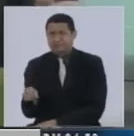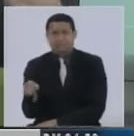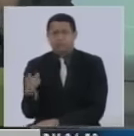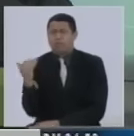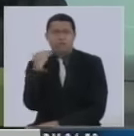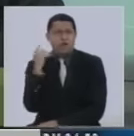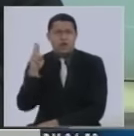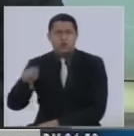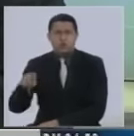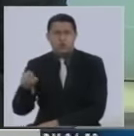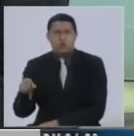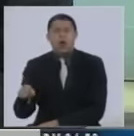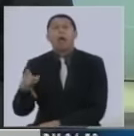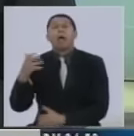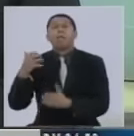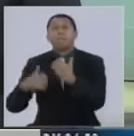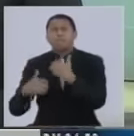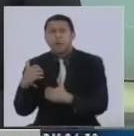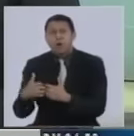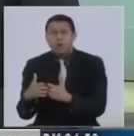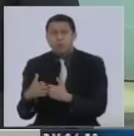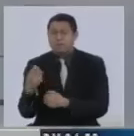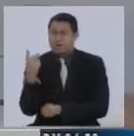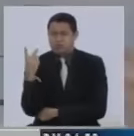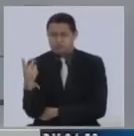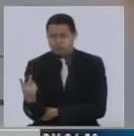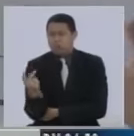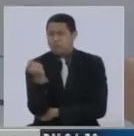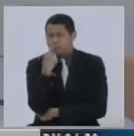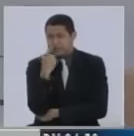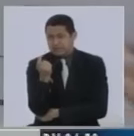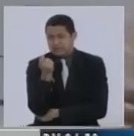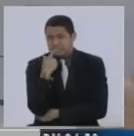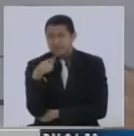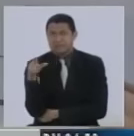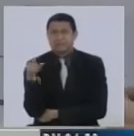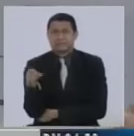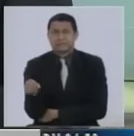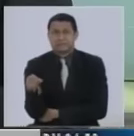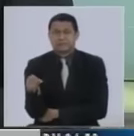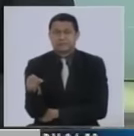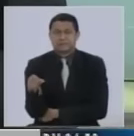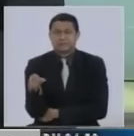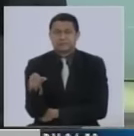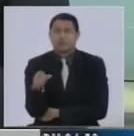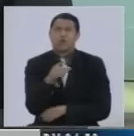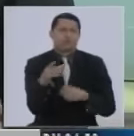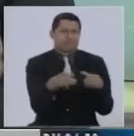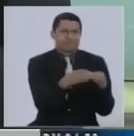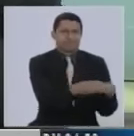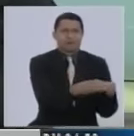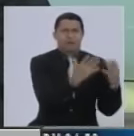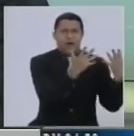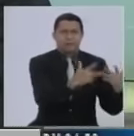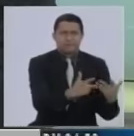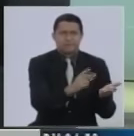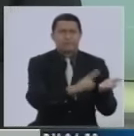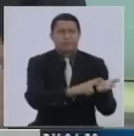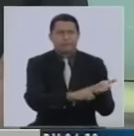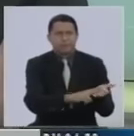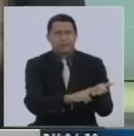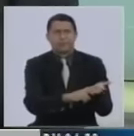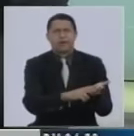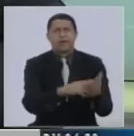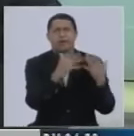fallado tenemos problemas con esos dos fármacos evidentemente tiene que ver más con aspecto administrativo con el seguro social la